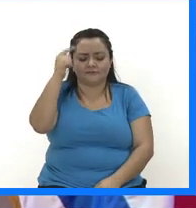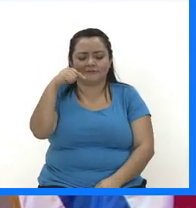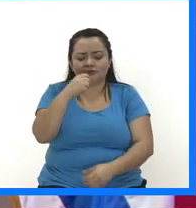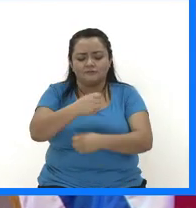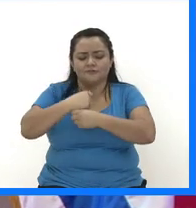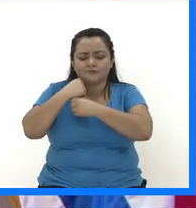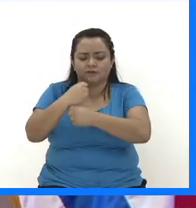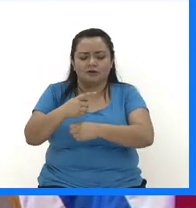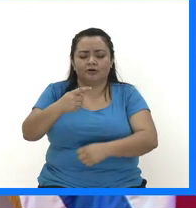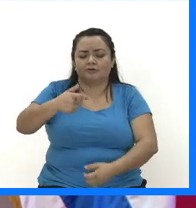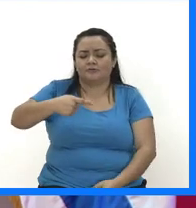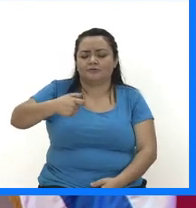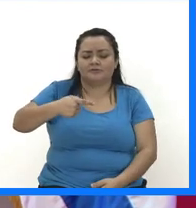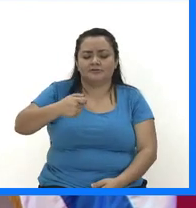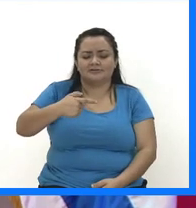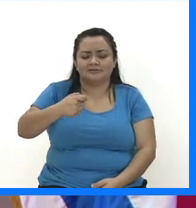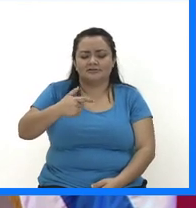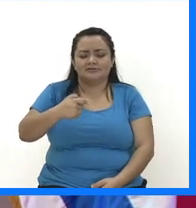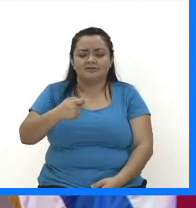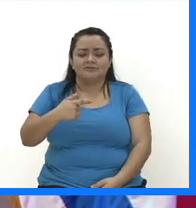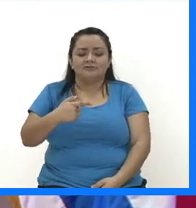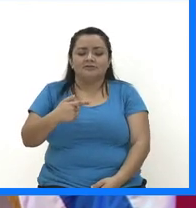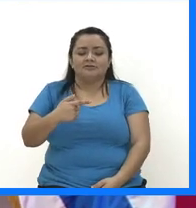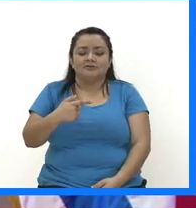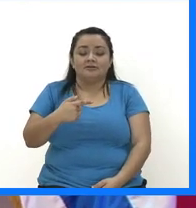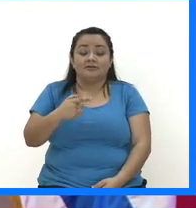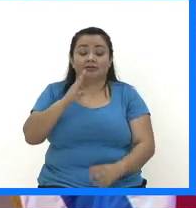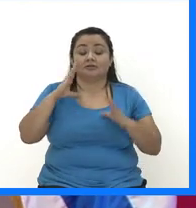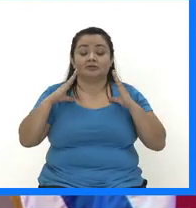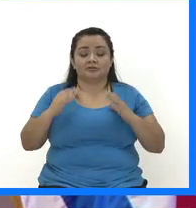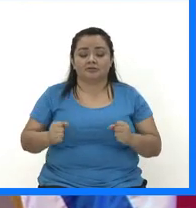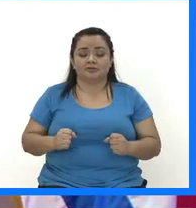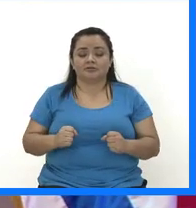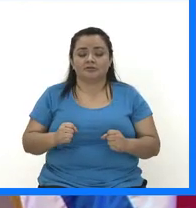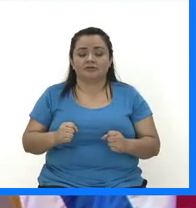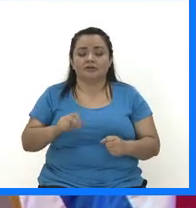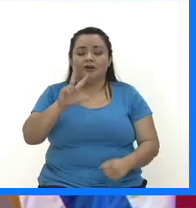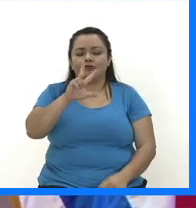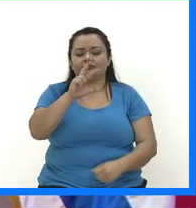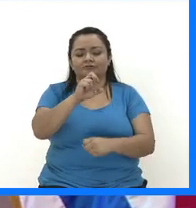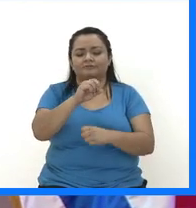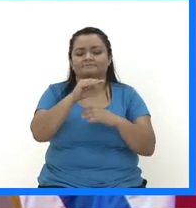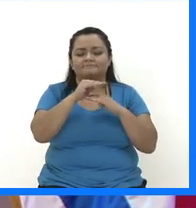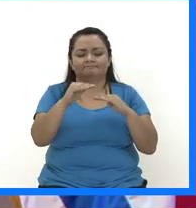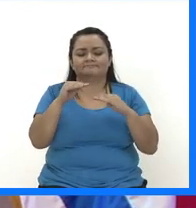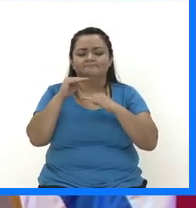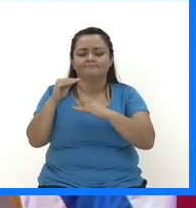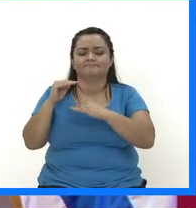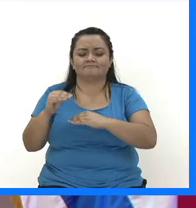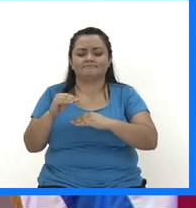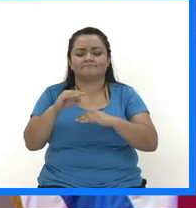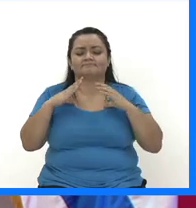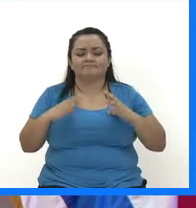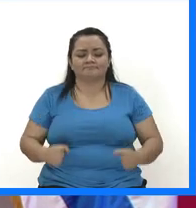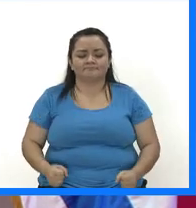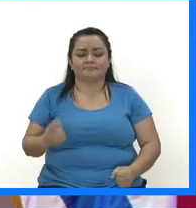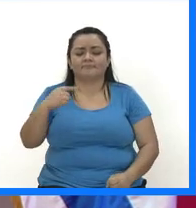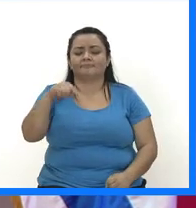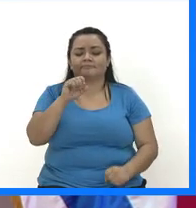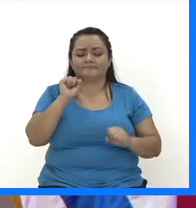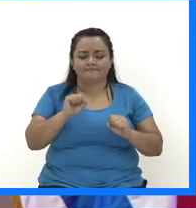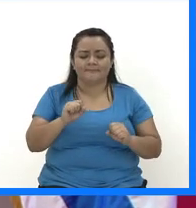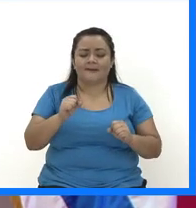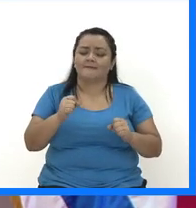los policías los gobernantes los tres poderes del estado para que puedan